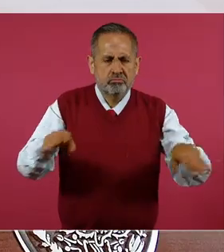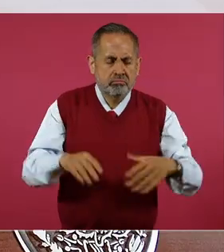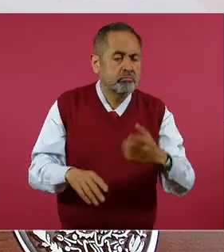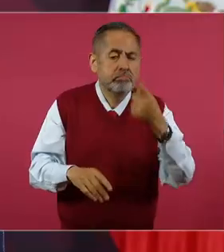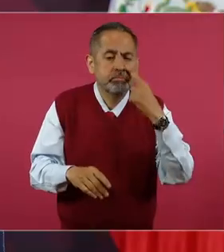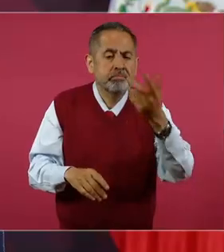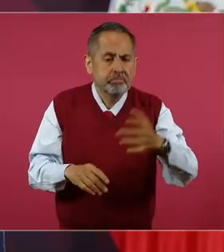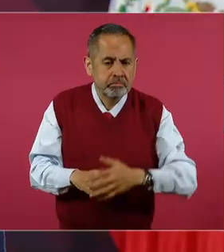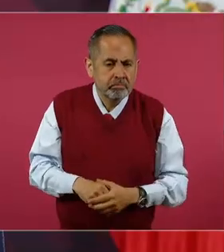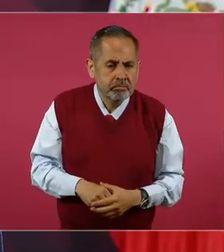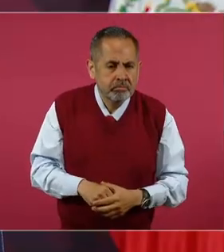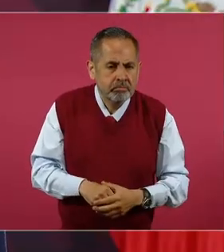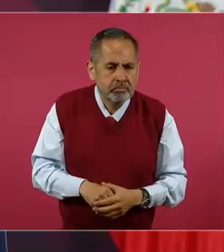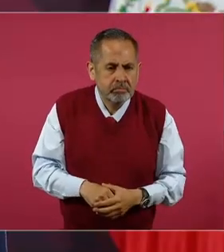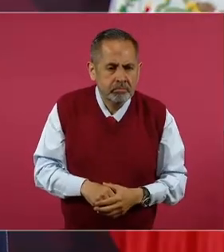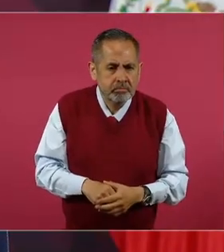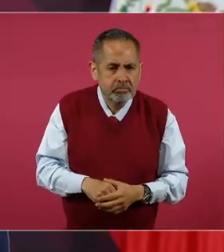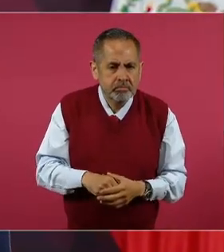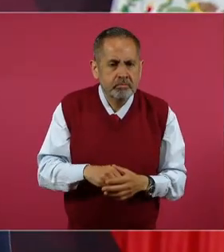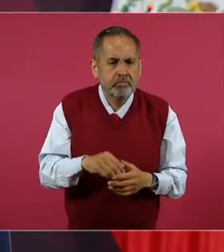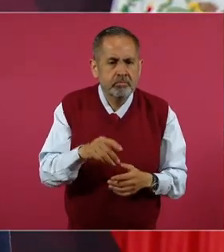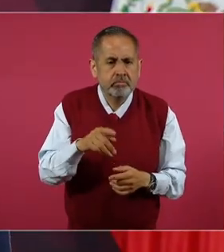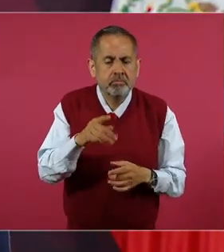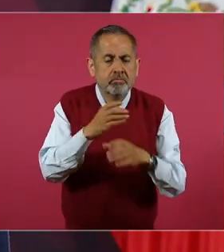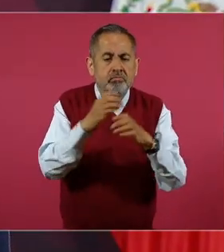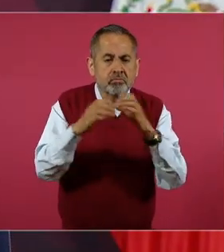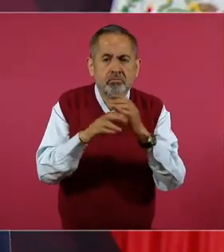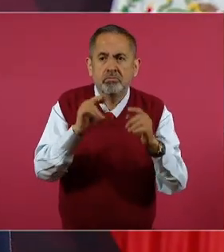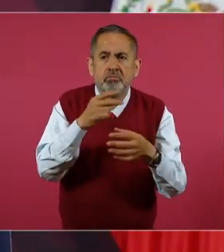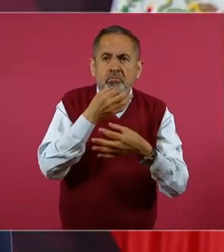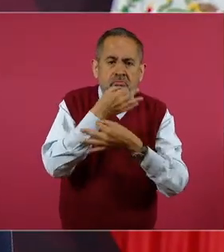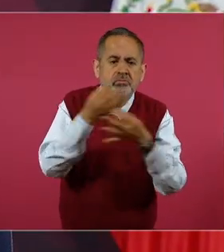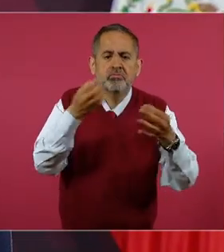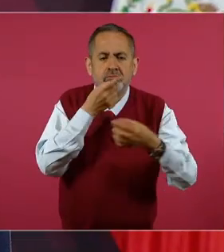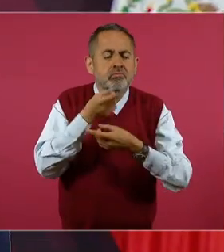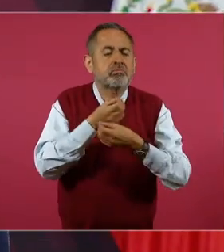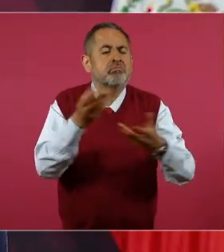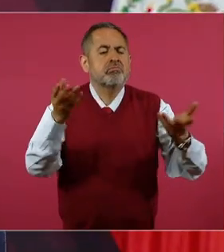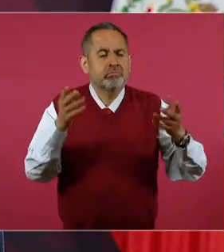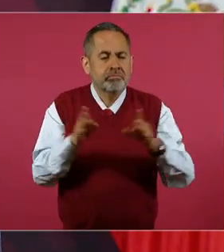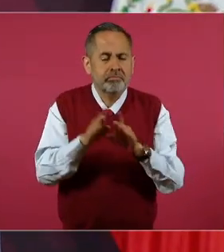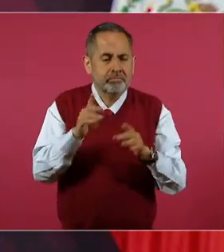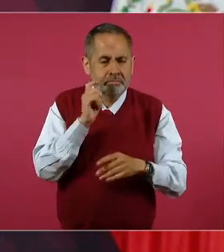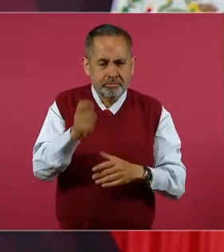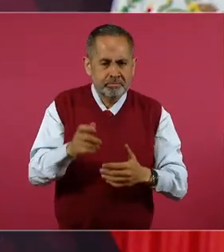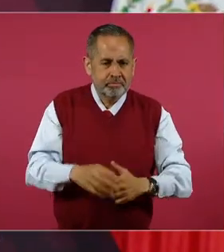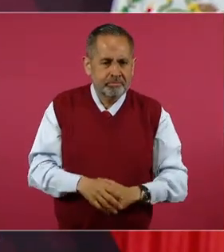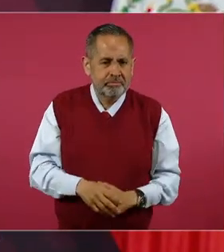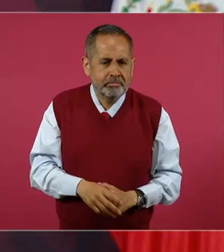Fíjense cosas que no se dicen. A ver. Y que